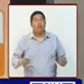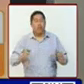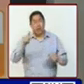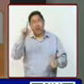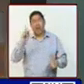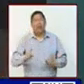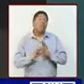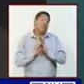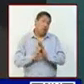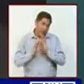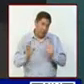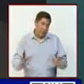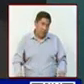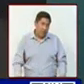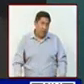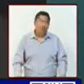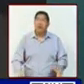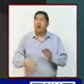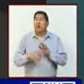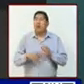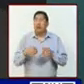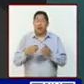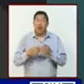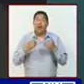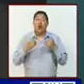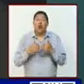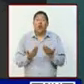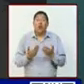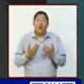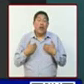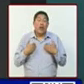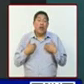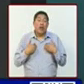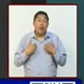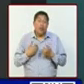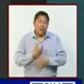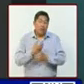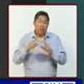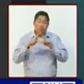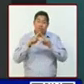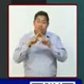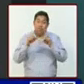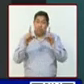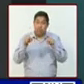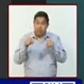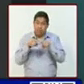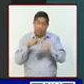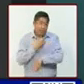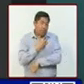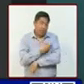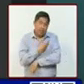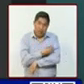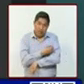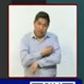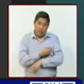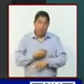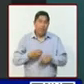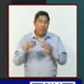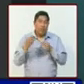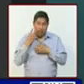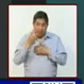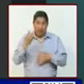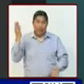Paz. Cómo obtener el carnet de vacunación desde la aplicación Unidos contra el COVID. Se